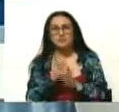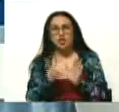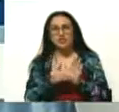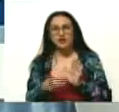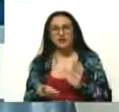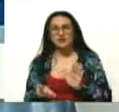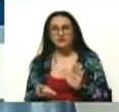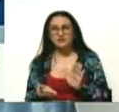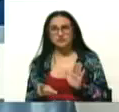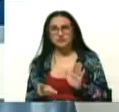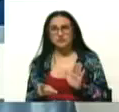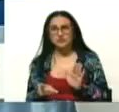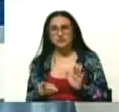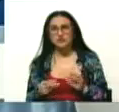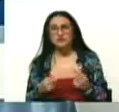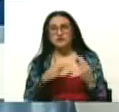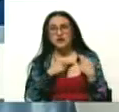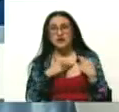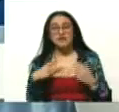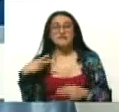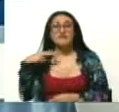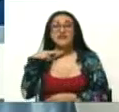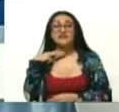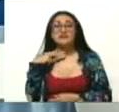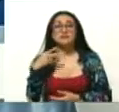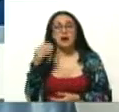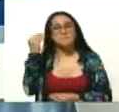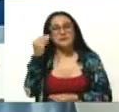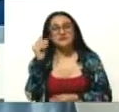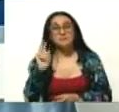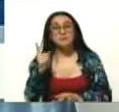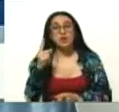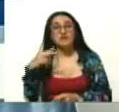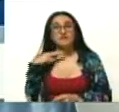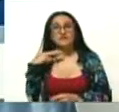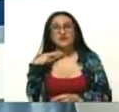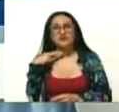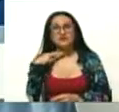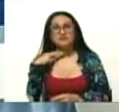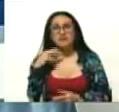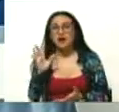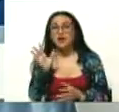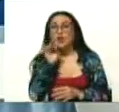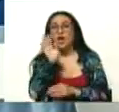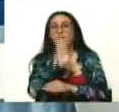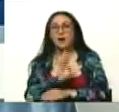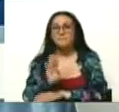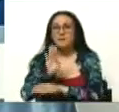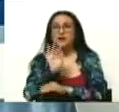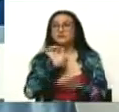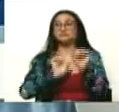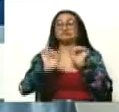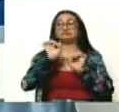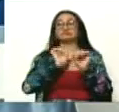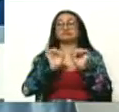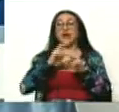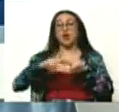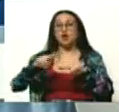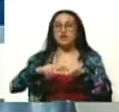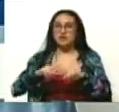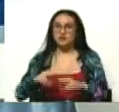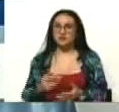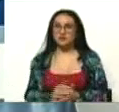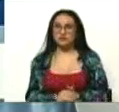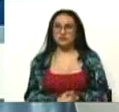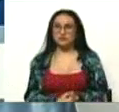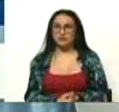humanos de las víctimas, totalmente desamparadas, indefensas,